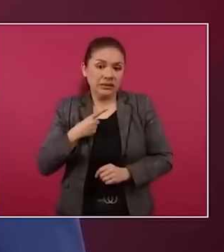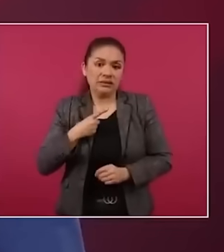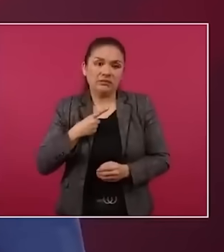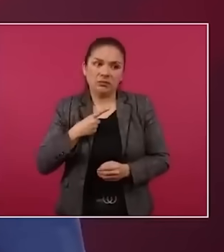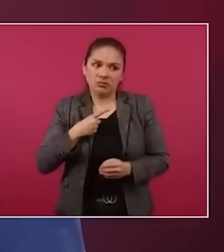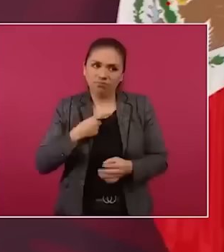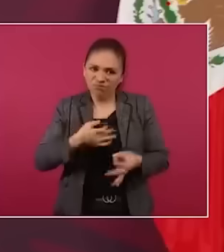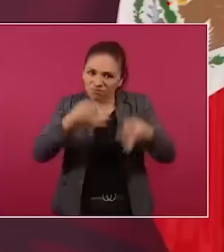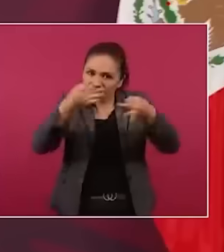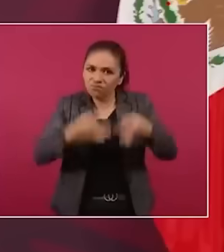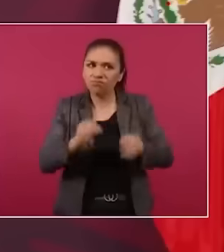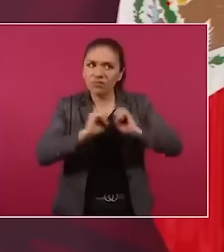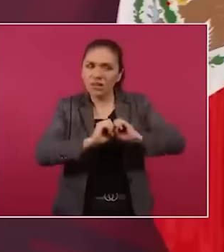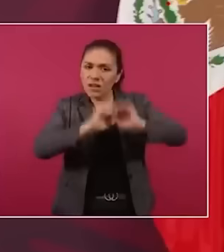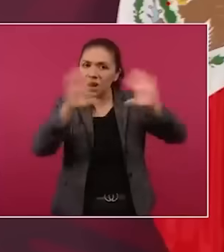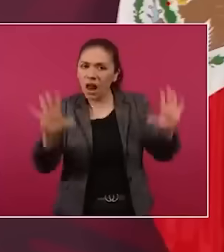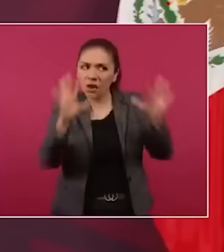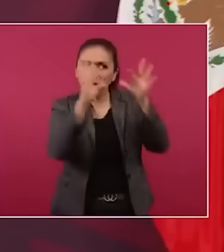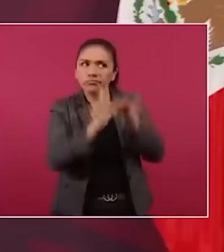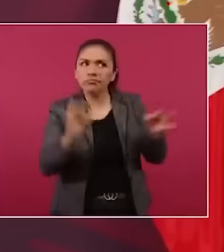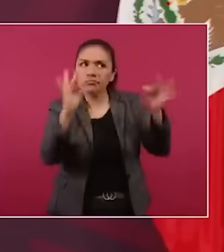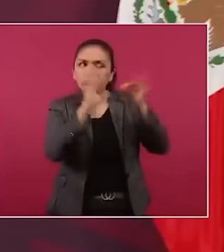muy claro.